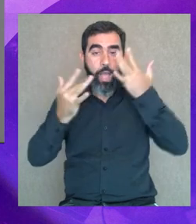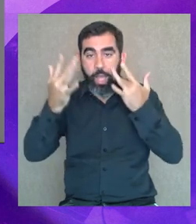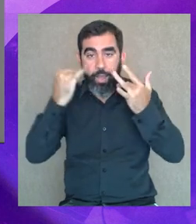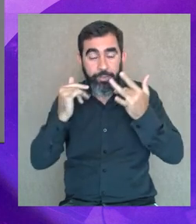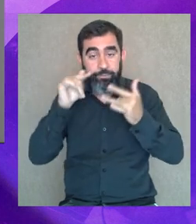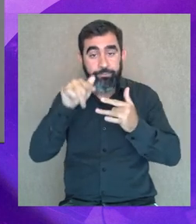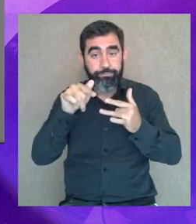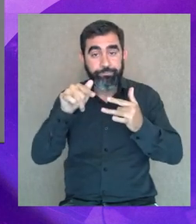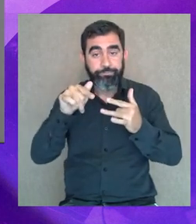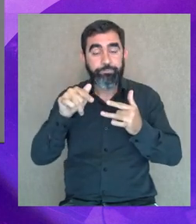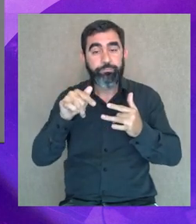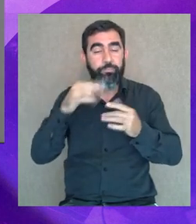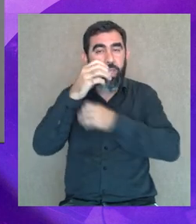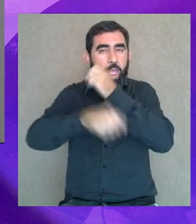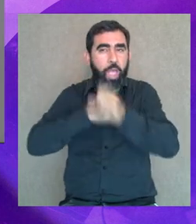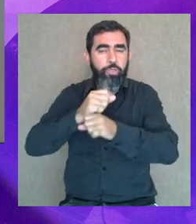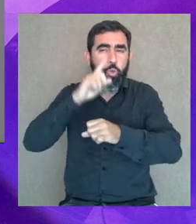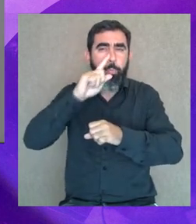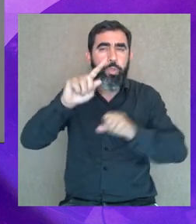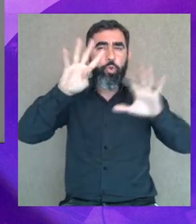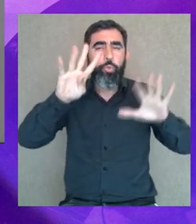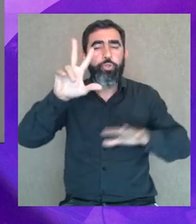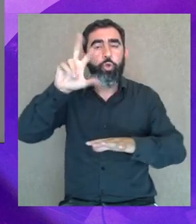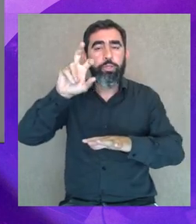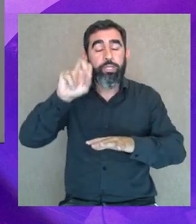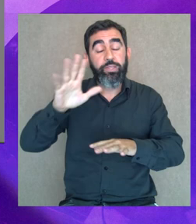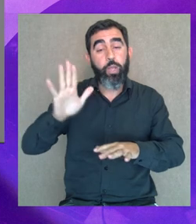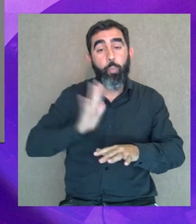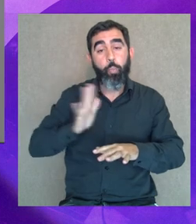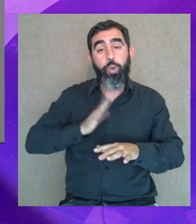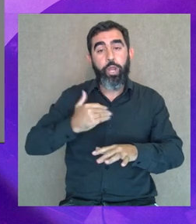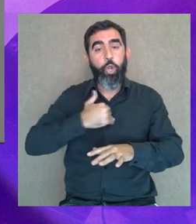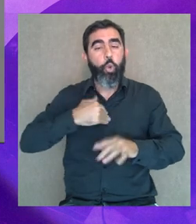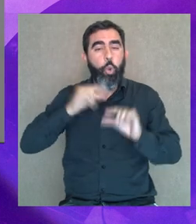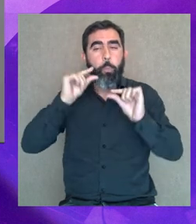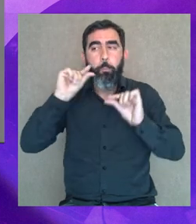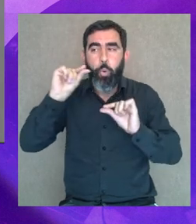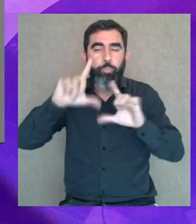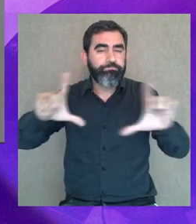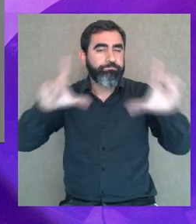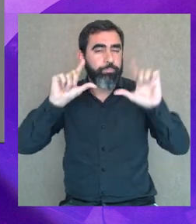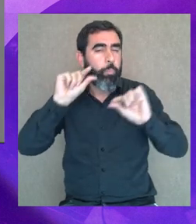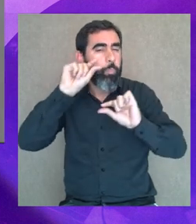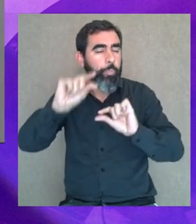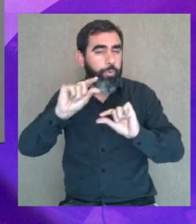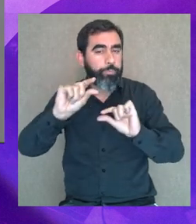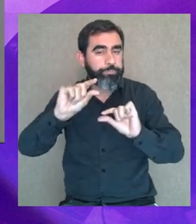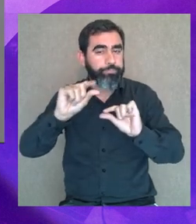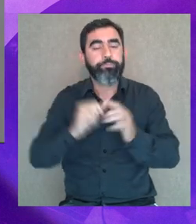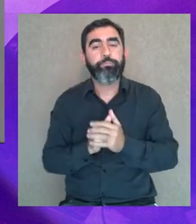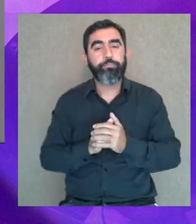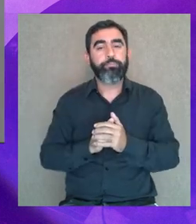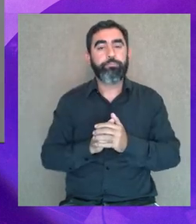de atípica digamos que desde la década del 30 la mujer siempre ha tenido como un rol un poco protagonizó hace derrotado ni de